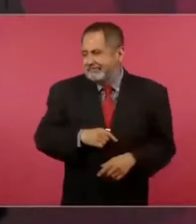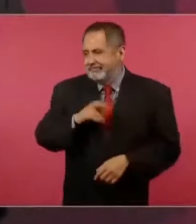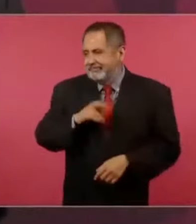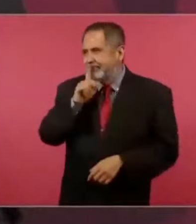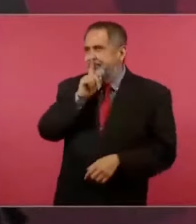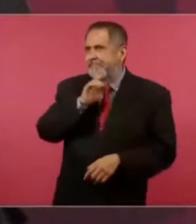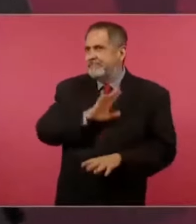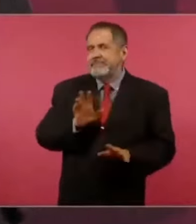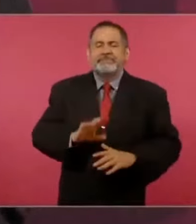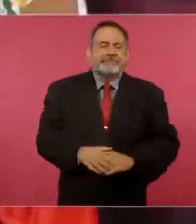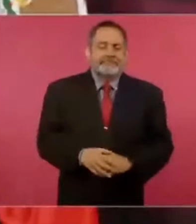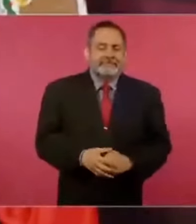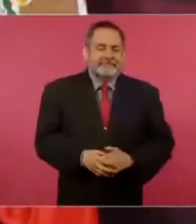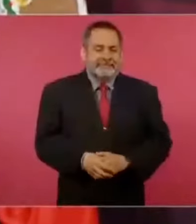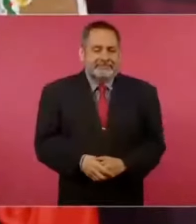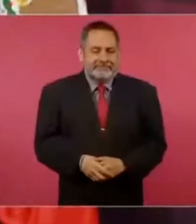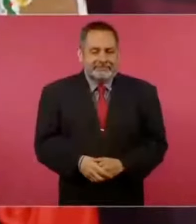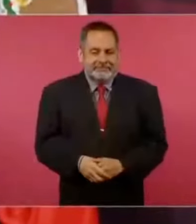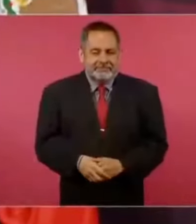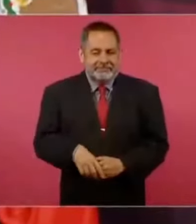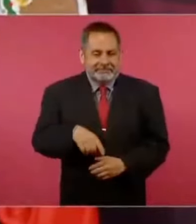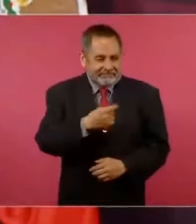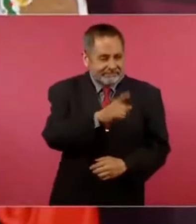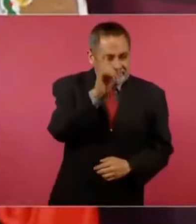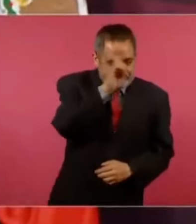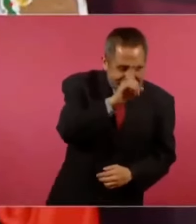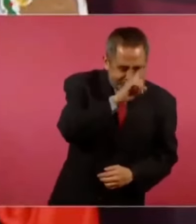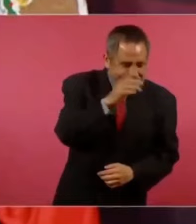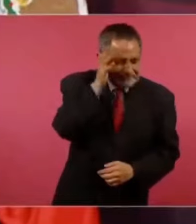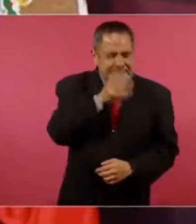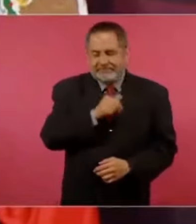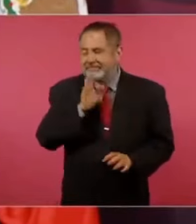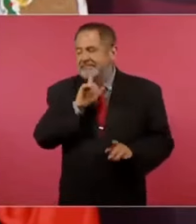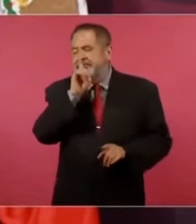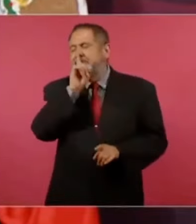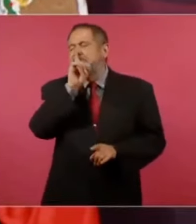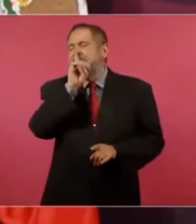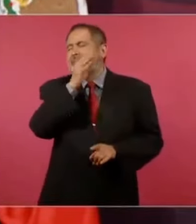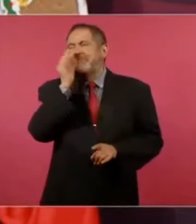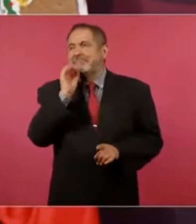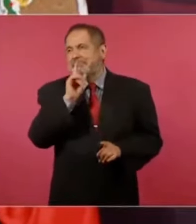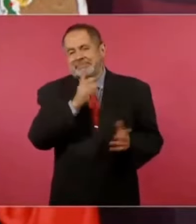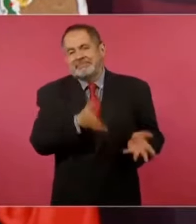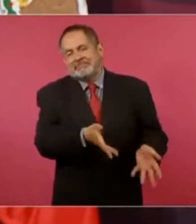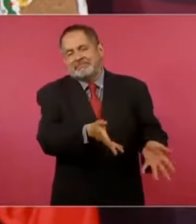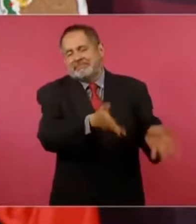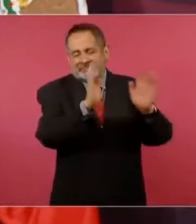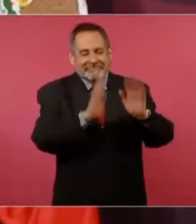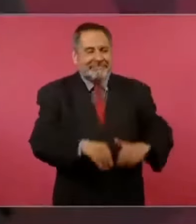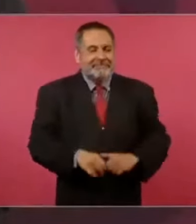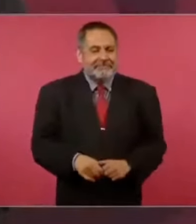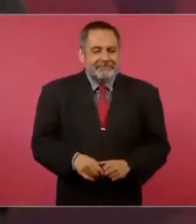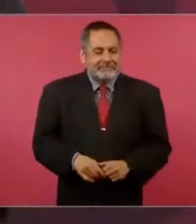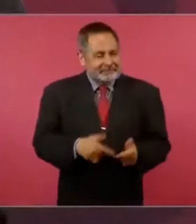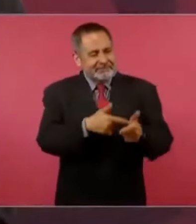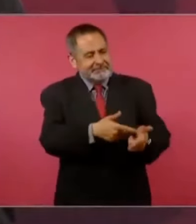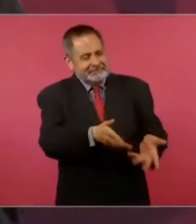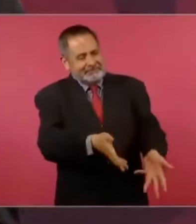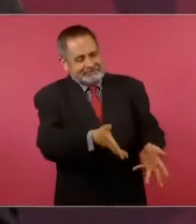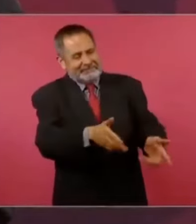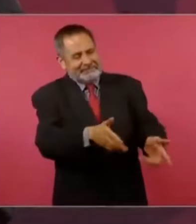por eso mejor no les recomiendo nada, que diría yo que sigan su